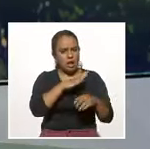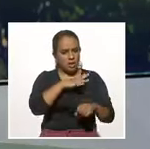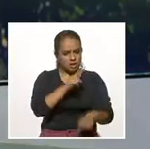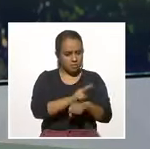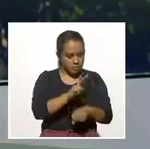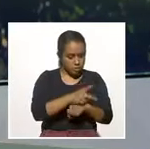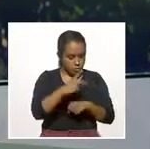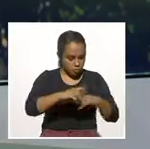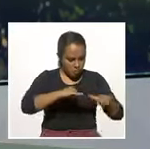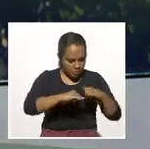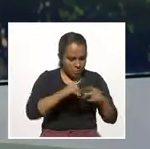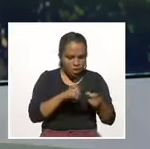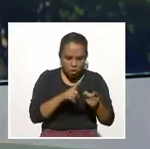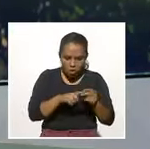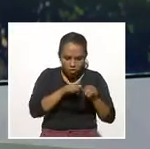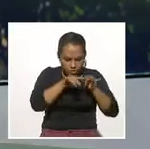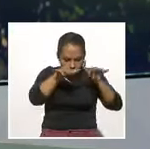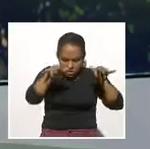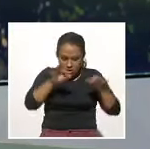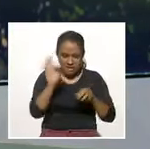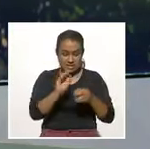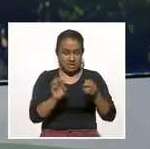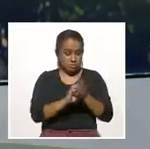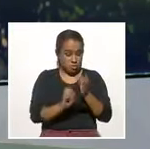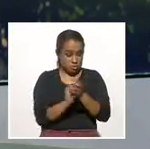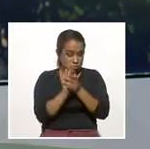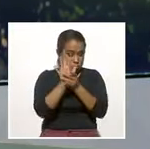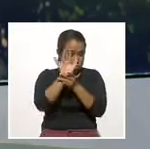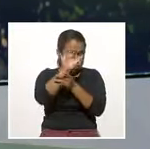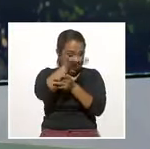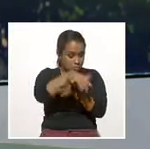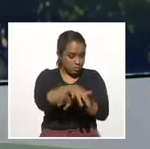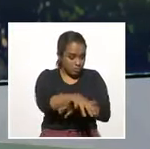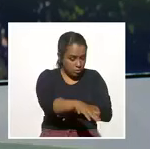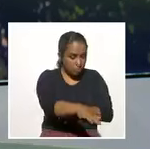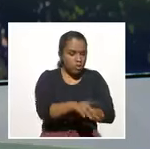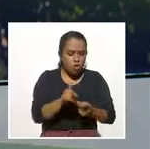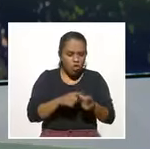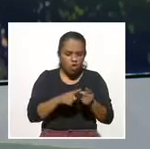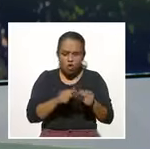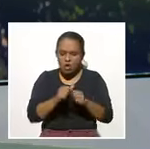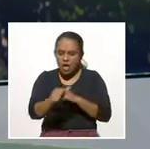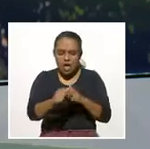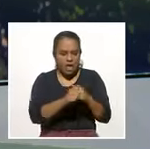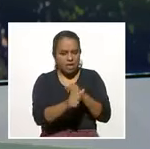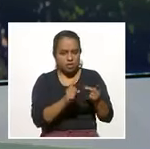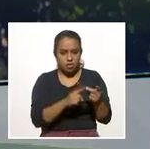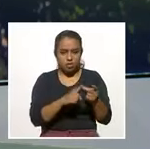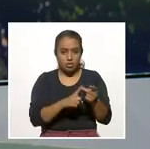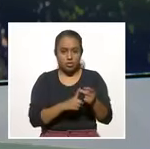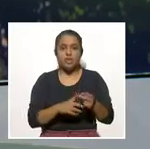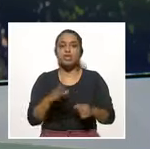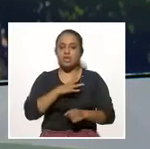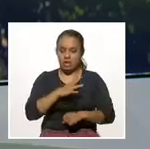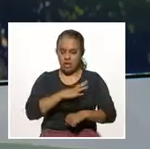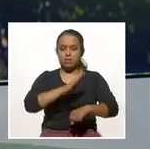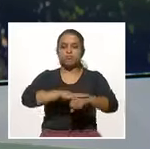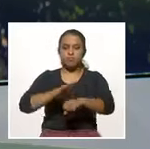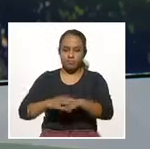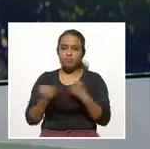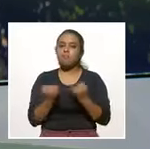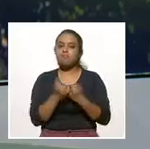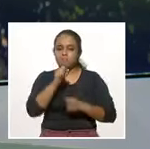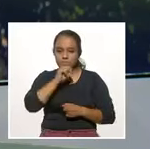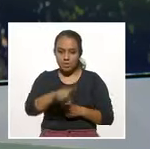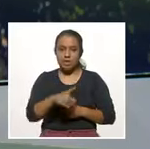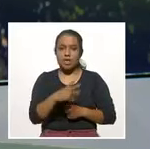mapeadas las zonas hasta donde podría llegar, digamos, a extenderse los flujos o lo que pudiera generar. Ajá. Y hay un sistema de alertamiento también, como sabemos.